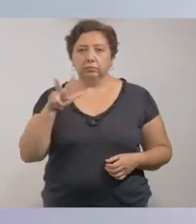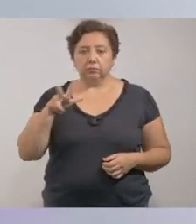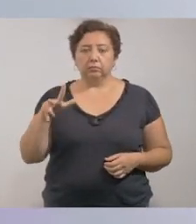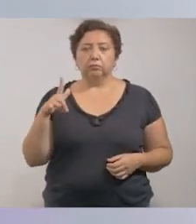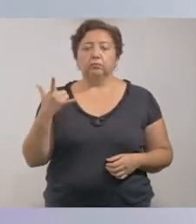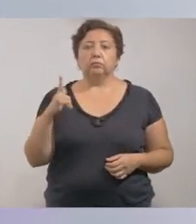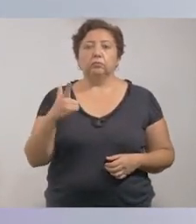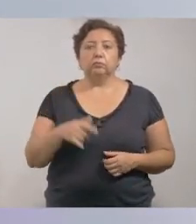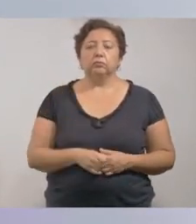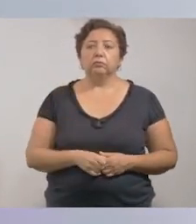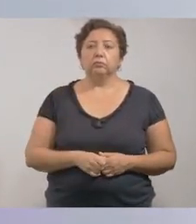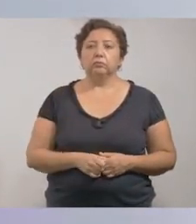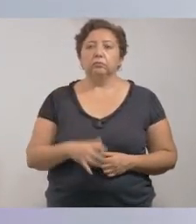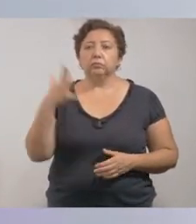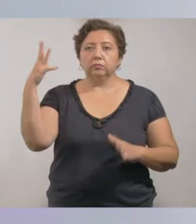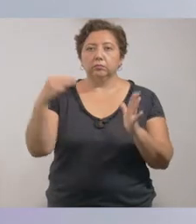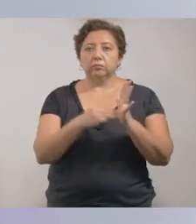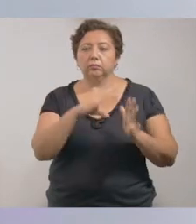18 de julio.